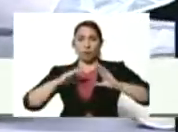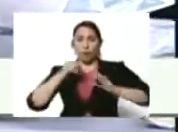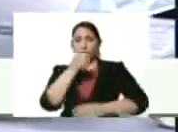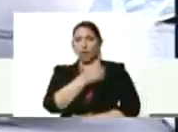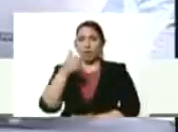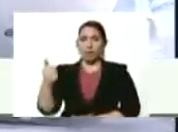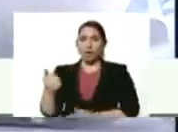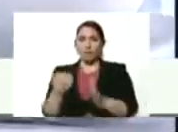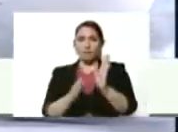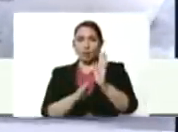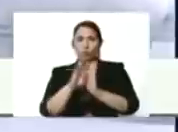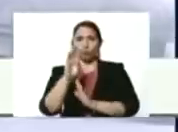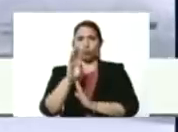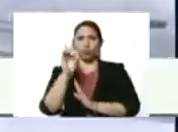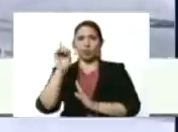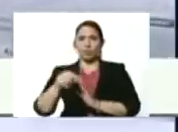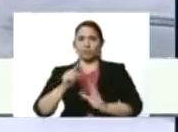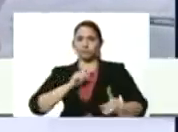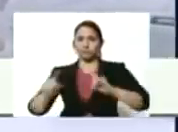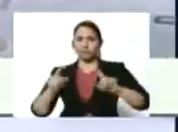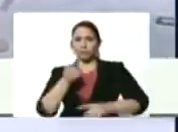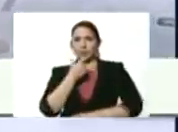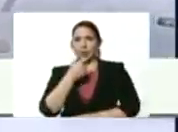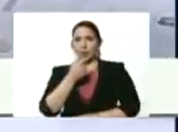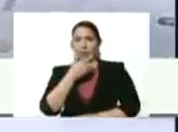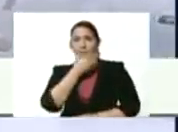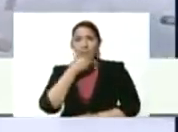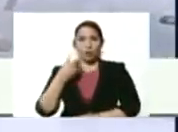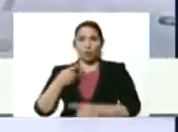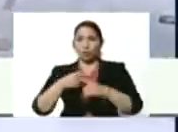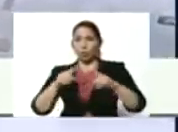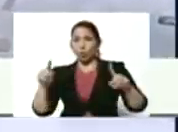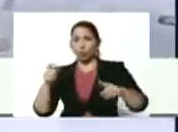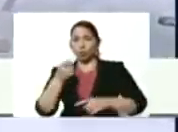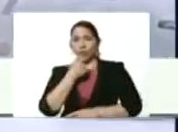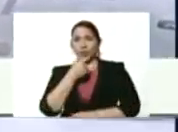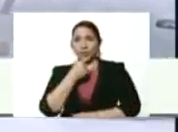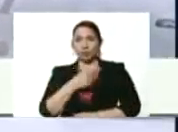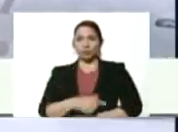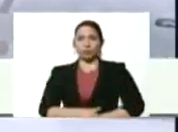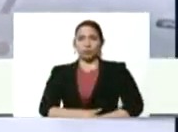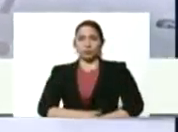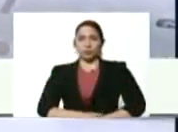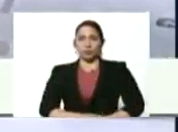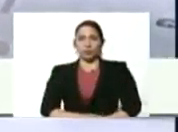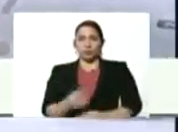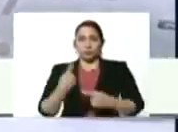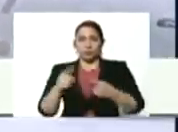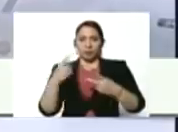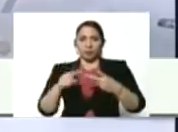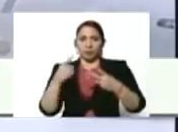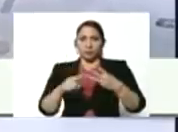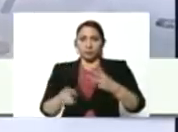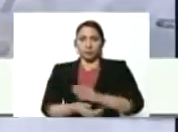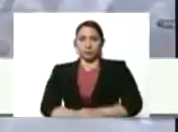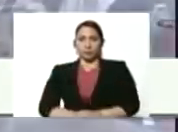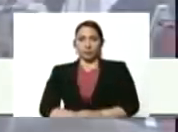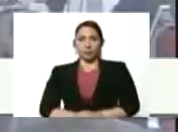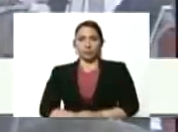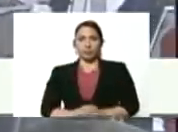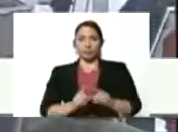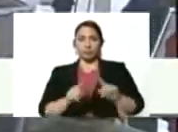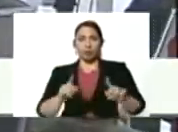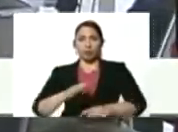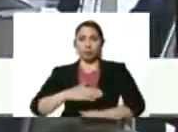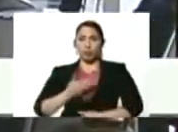y afinar un tratamiento, mejorar otro tratamiento, etcétera, etcétera, para